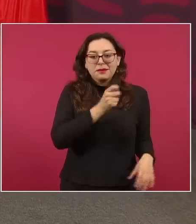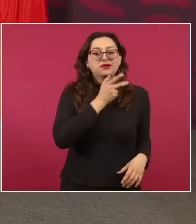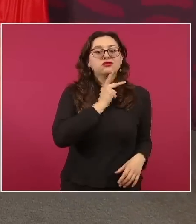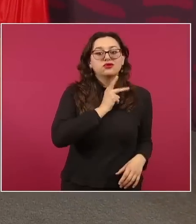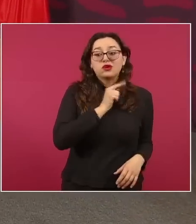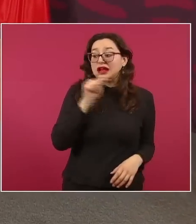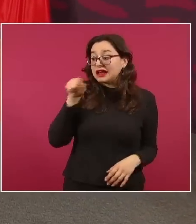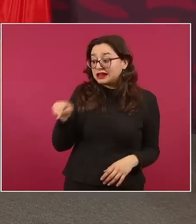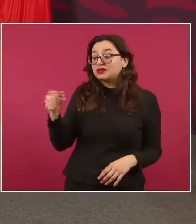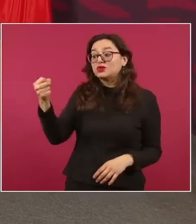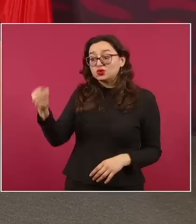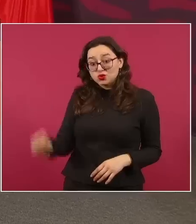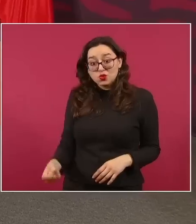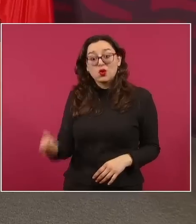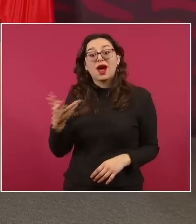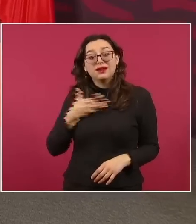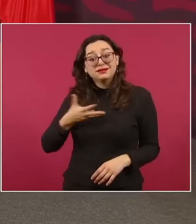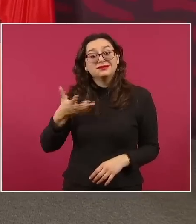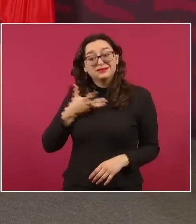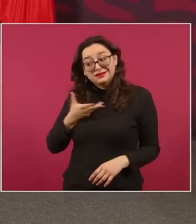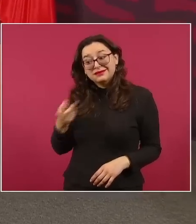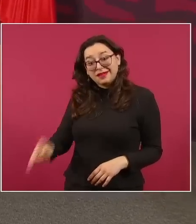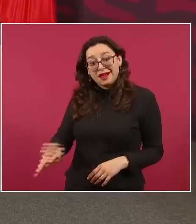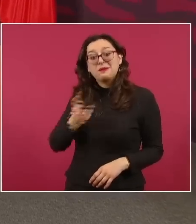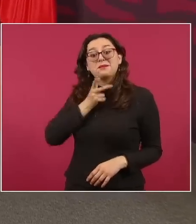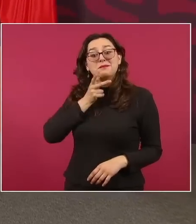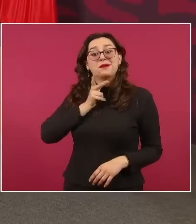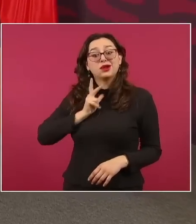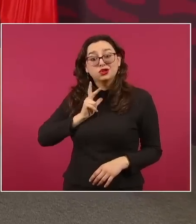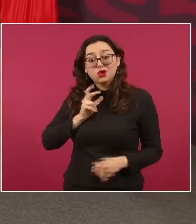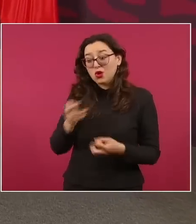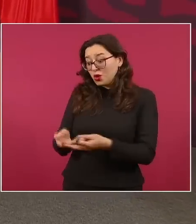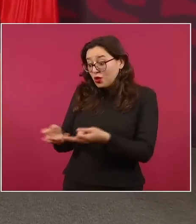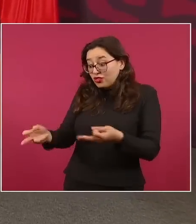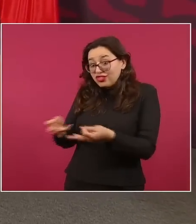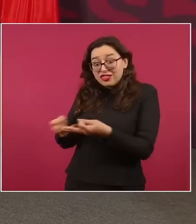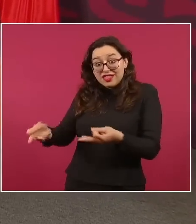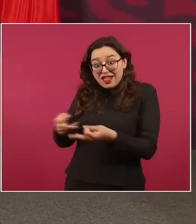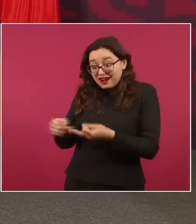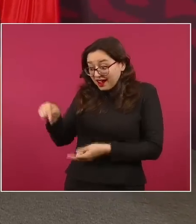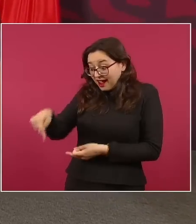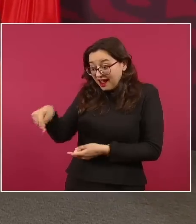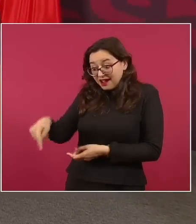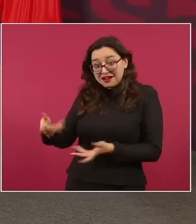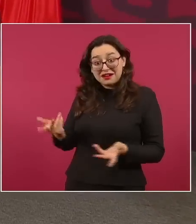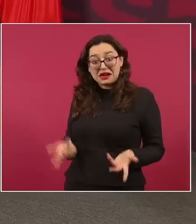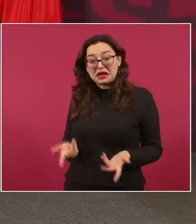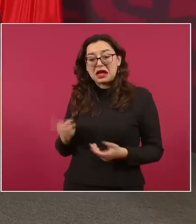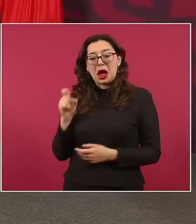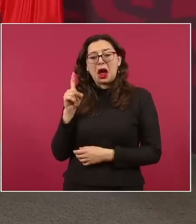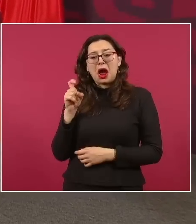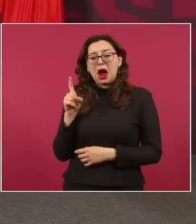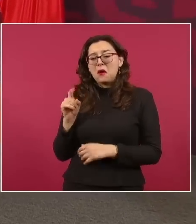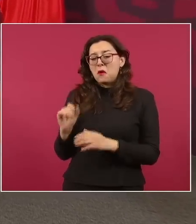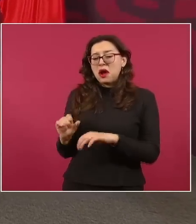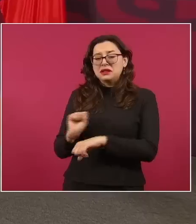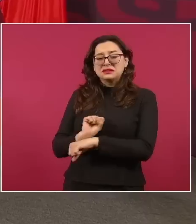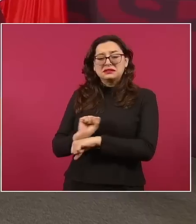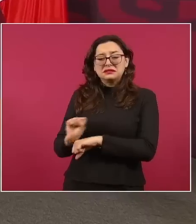tierra y en aguas someras, y esto nos funcionó porque tenemos